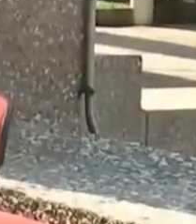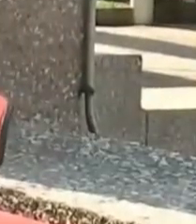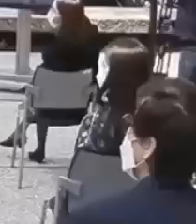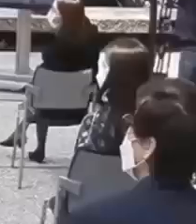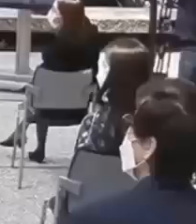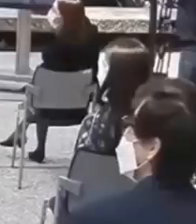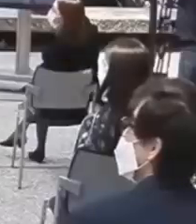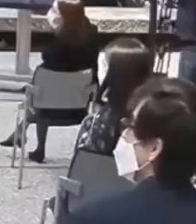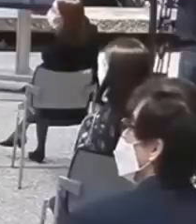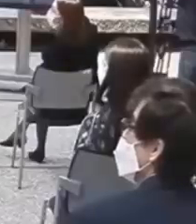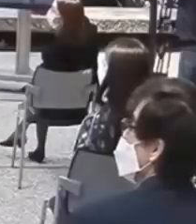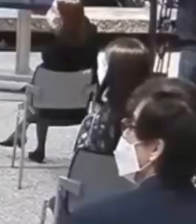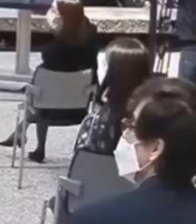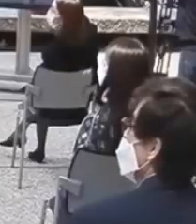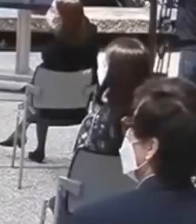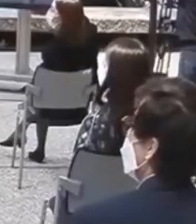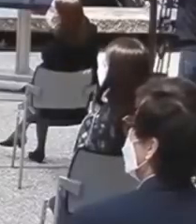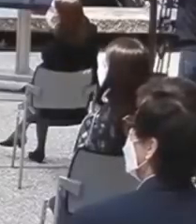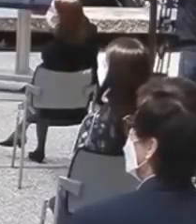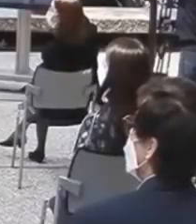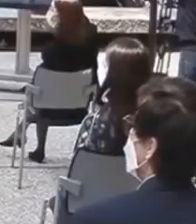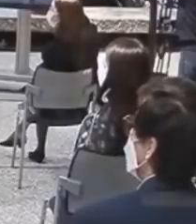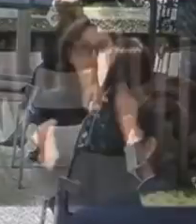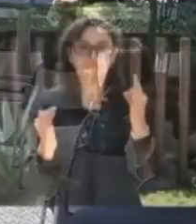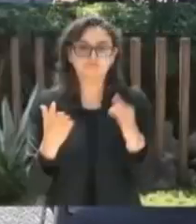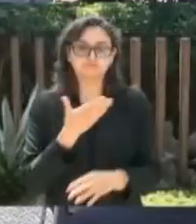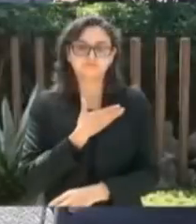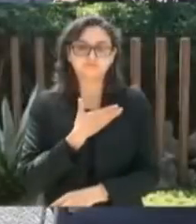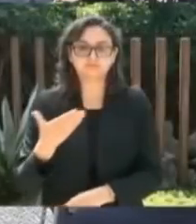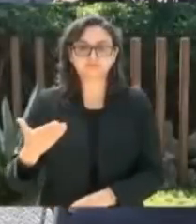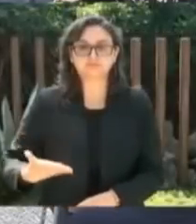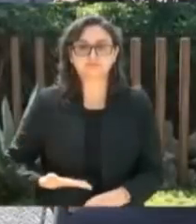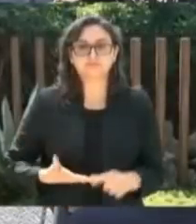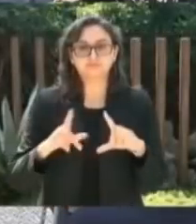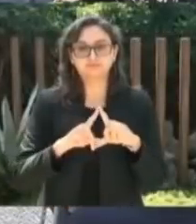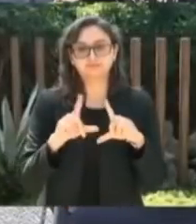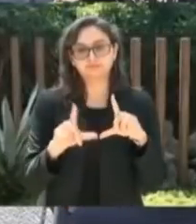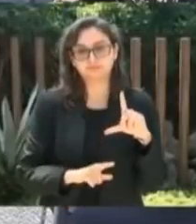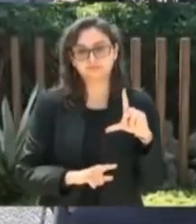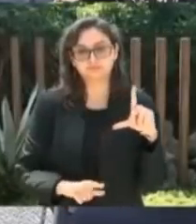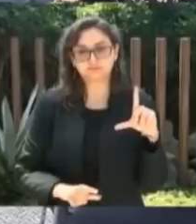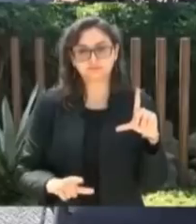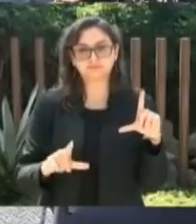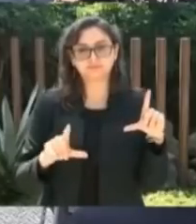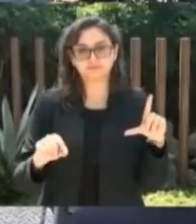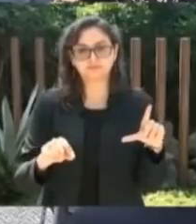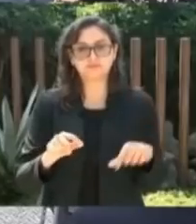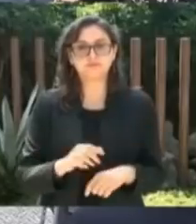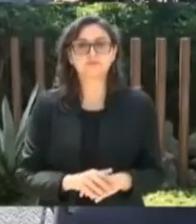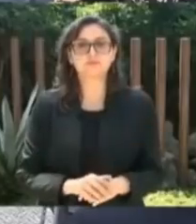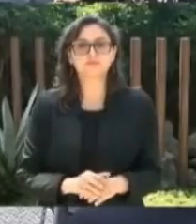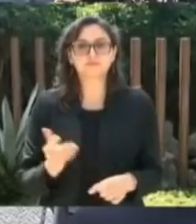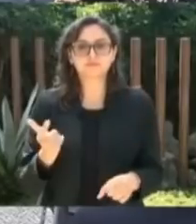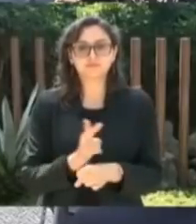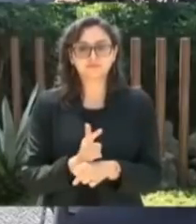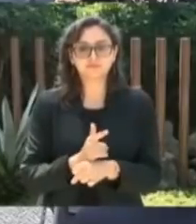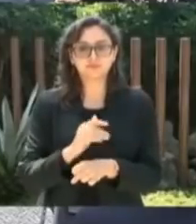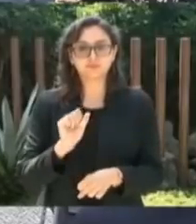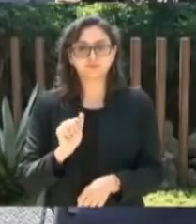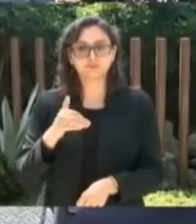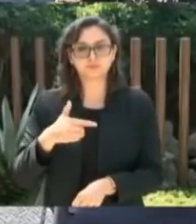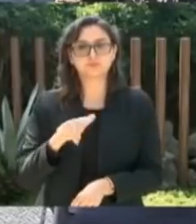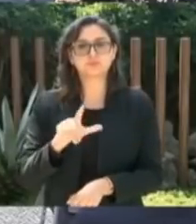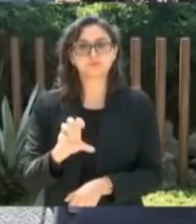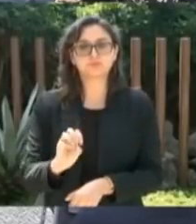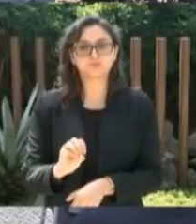Estimado público, escuchemos el mensaje que nos dirige el presidente constitucional de los Estados Unidos mexicanos, licenciado